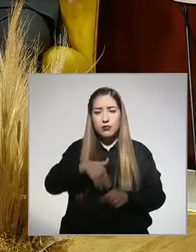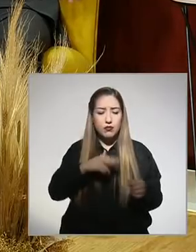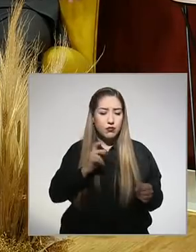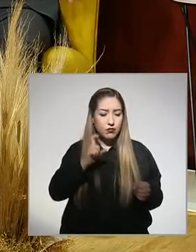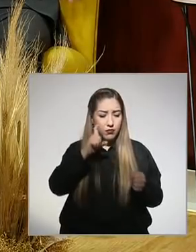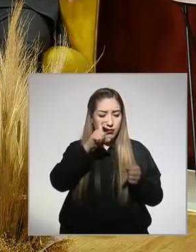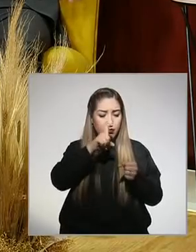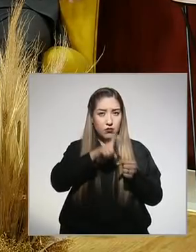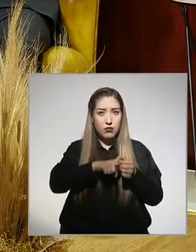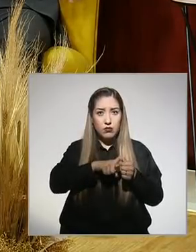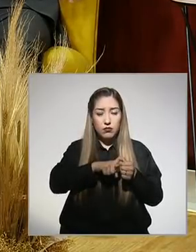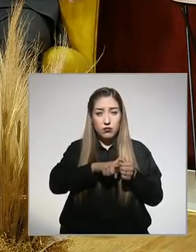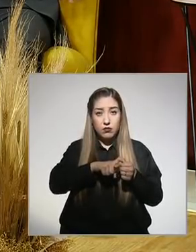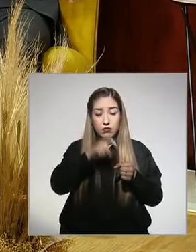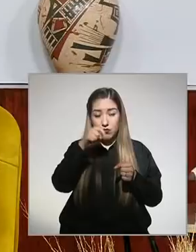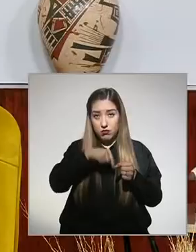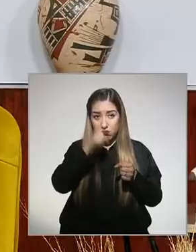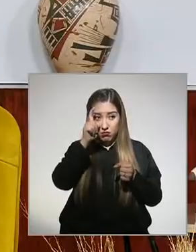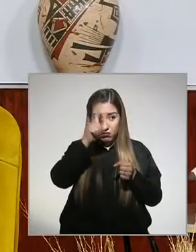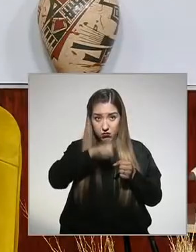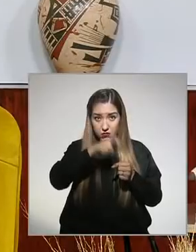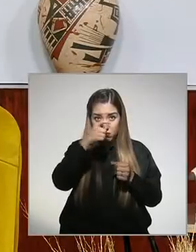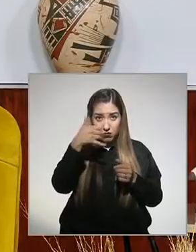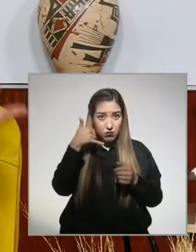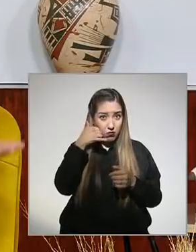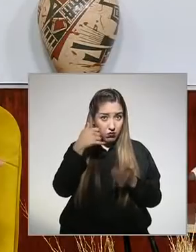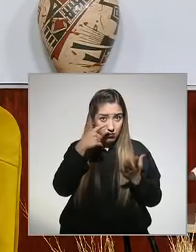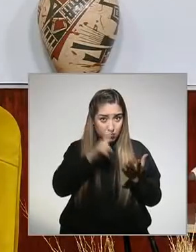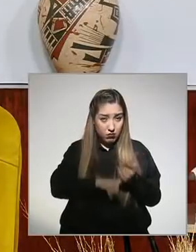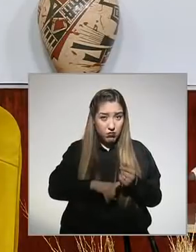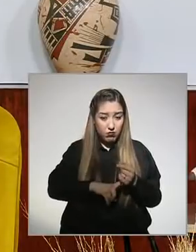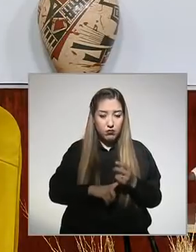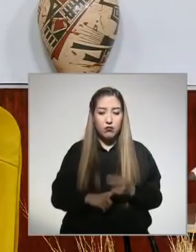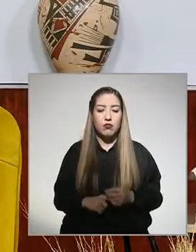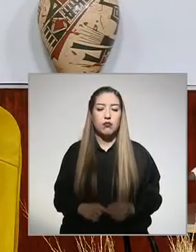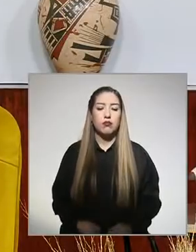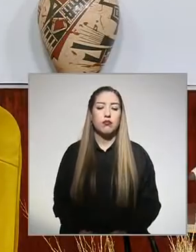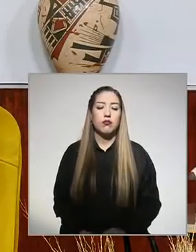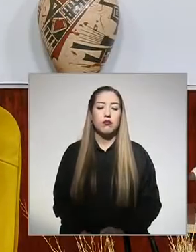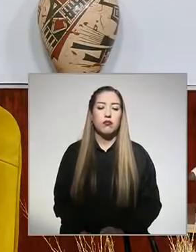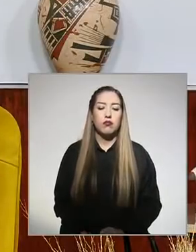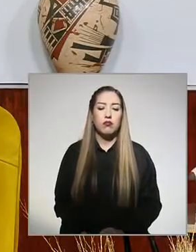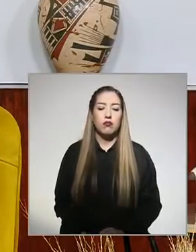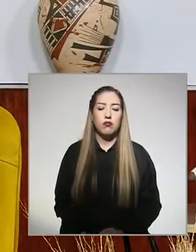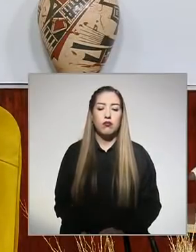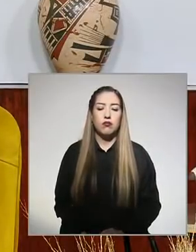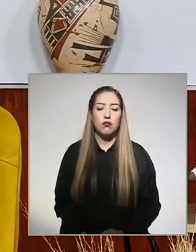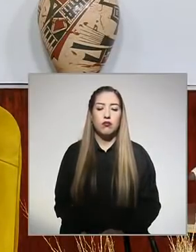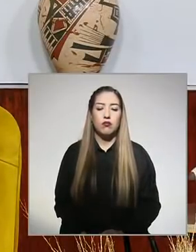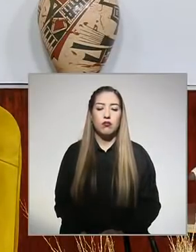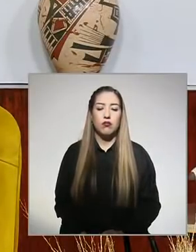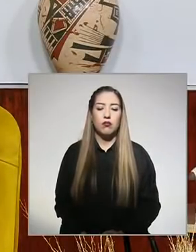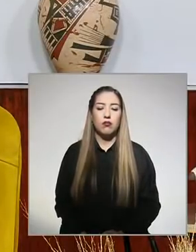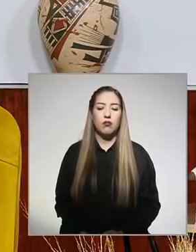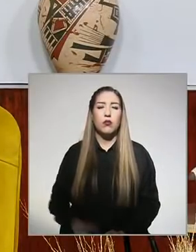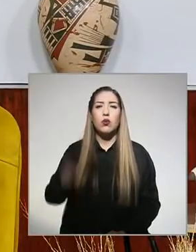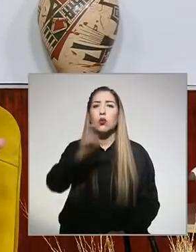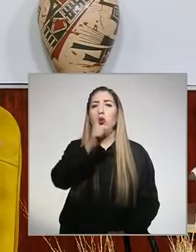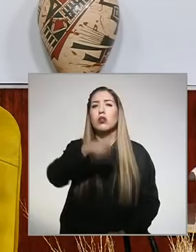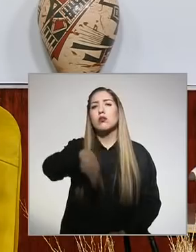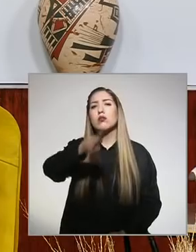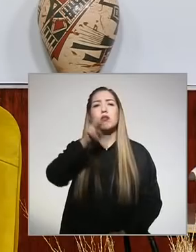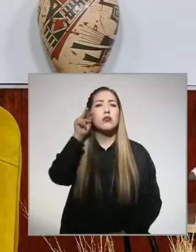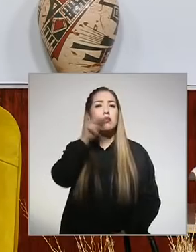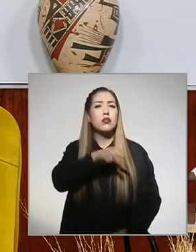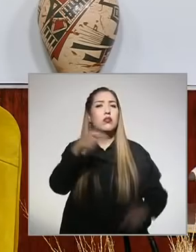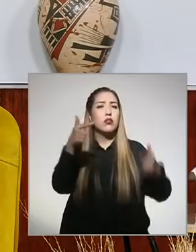En los buscadores, por ejemplo, ¿cuántos papás realmente, ustedes hagan el ejercicio en casa, cuándo fue la última vez que checaron el historial de búsqueda de sus hijos,